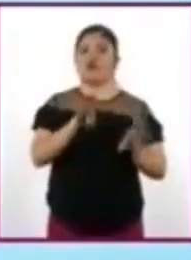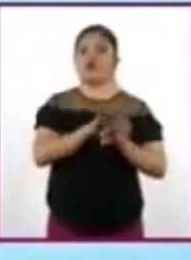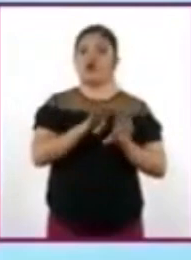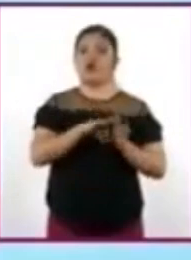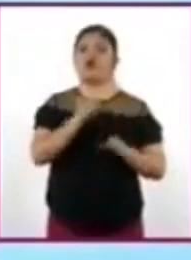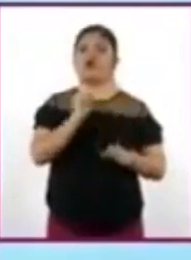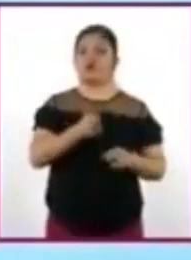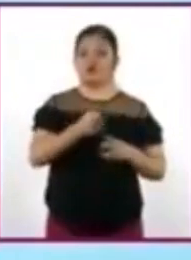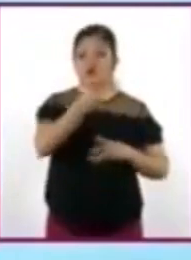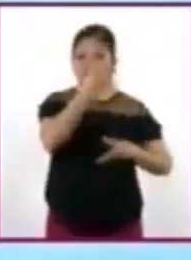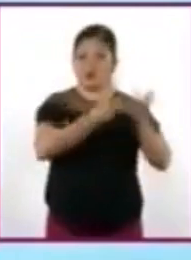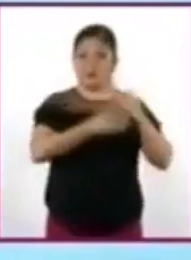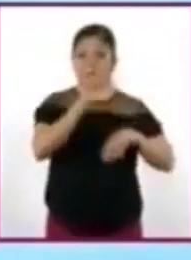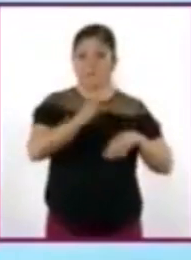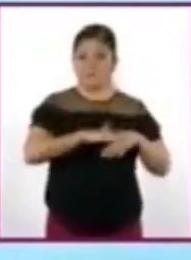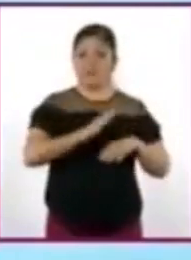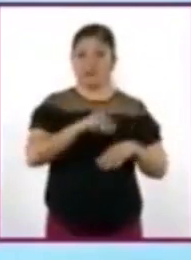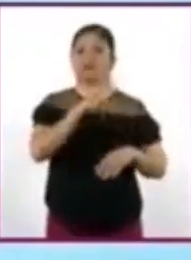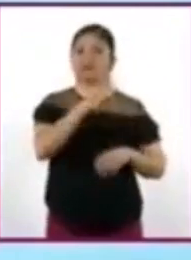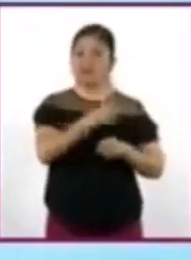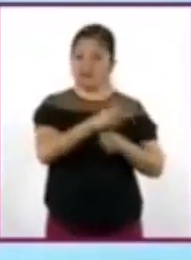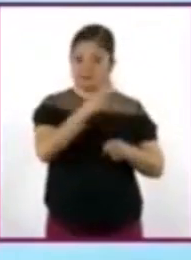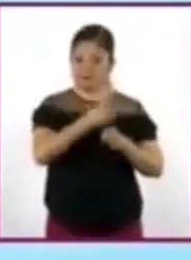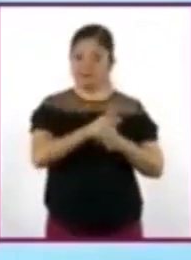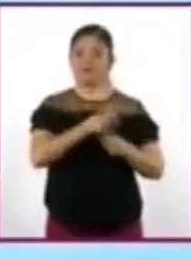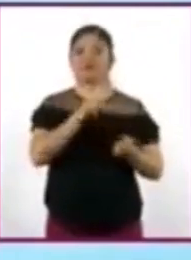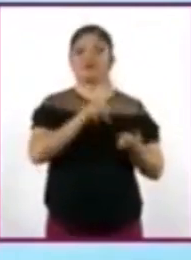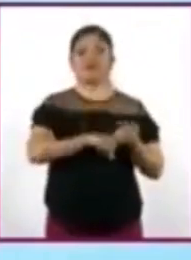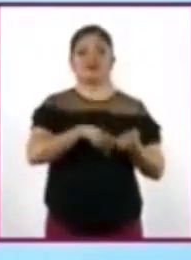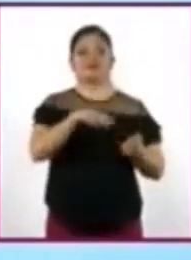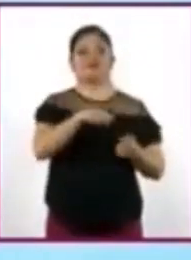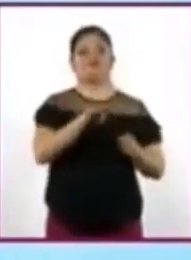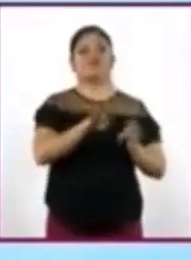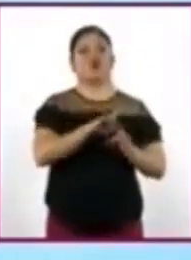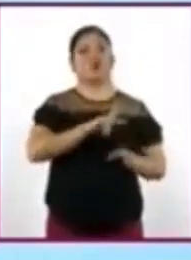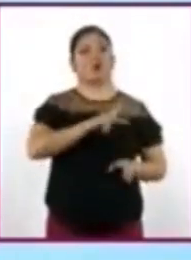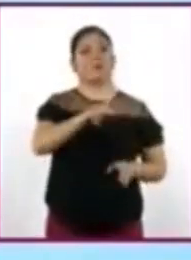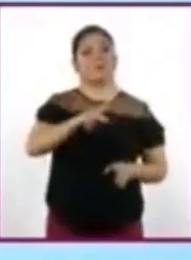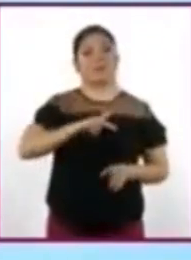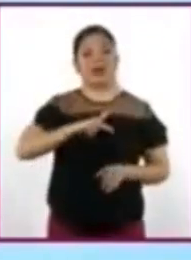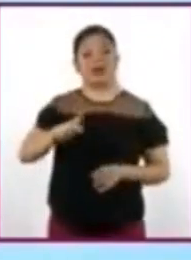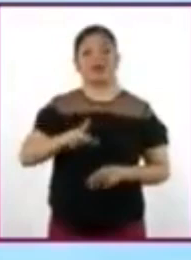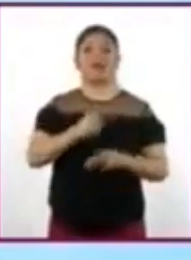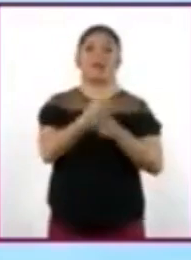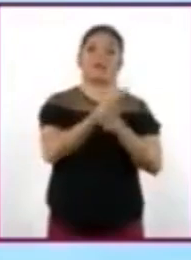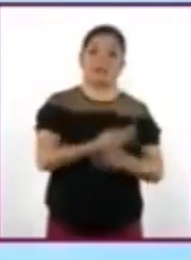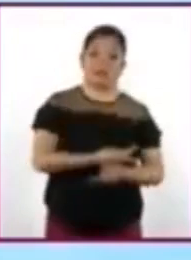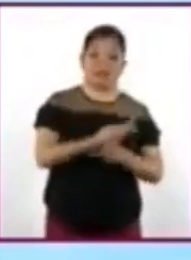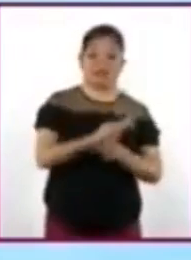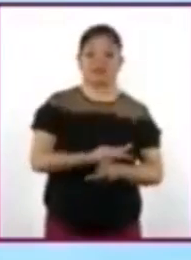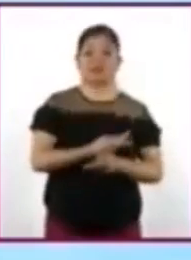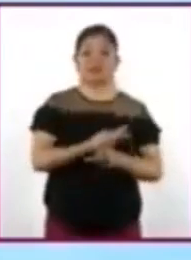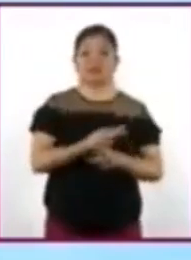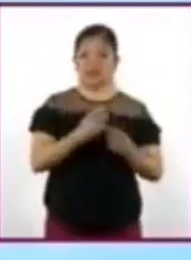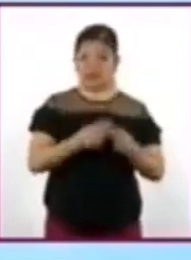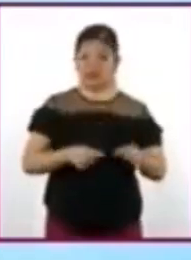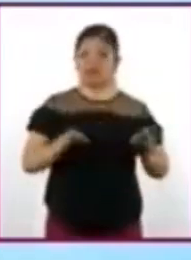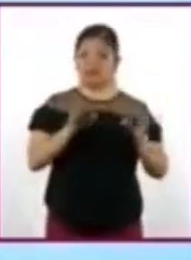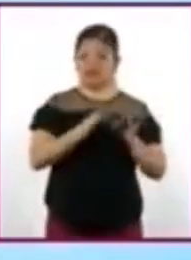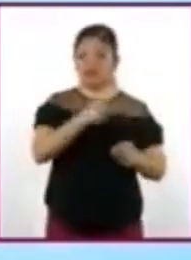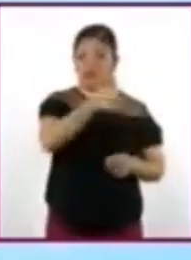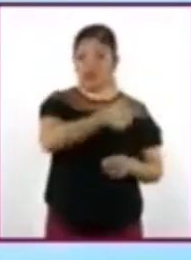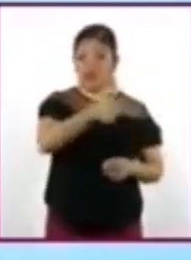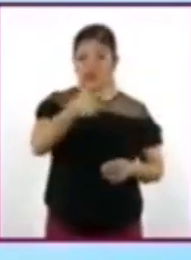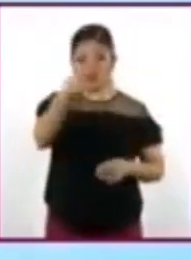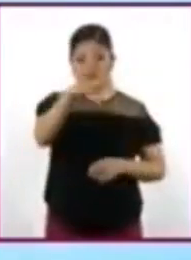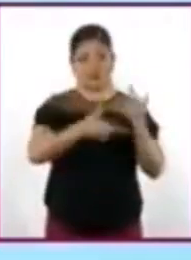ambiente de aprendizaje, les invitamos a que cultiven relaciones empáticas, con paciencia y tolerancia con cada uno